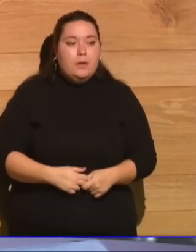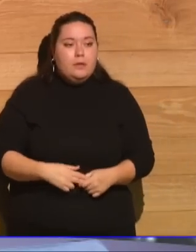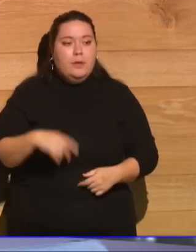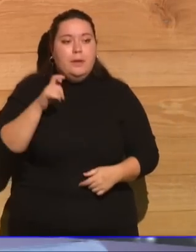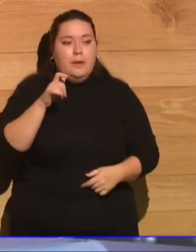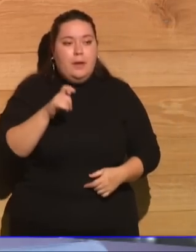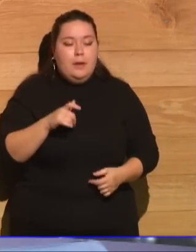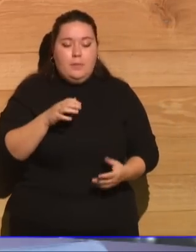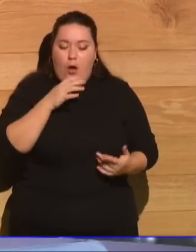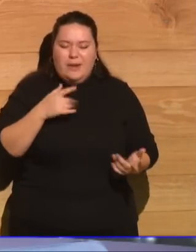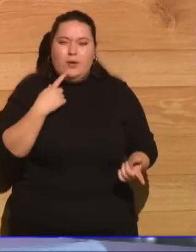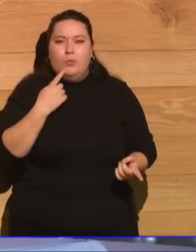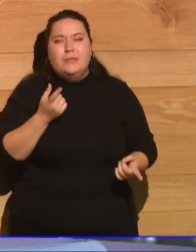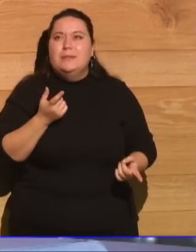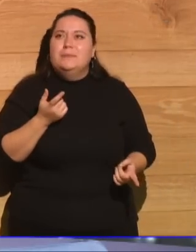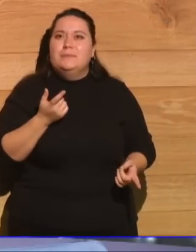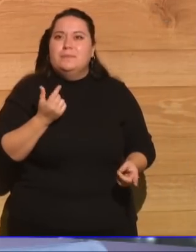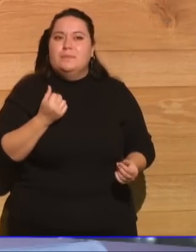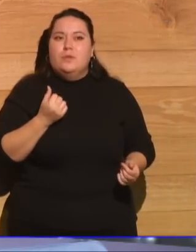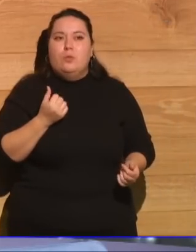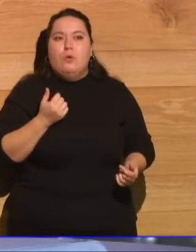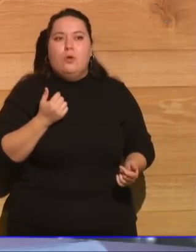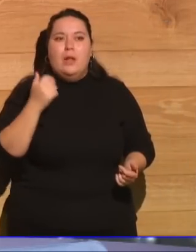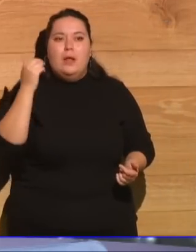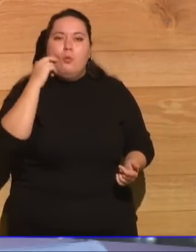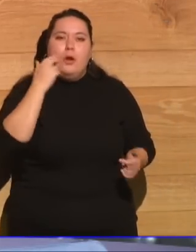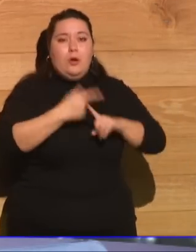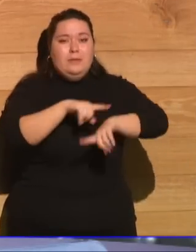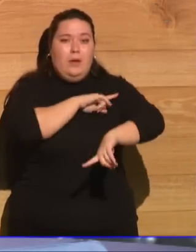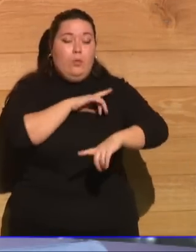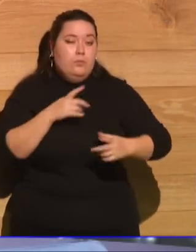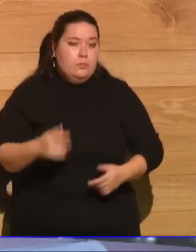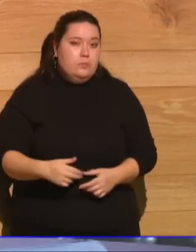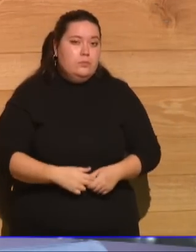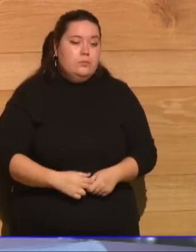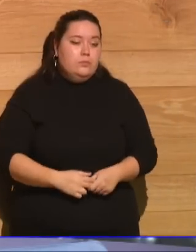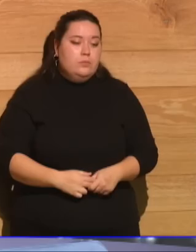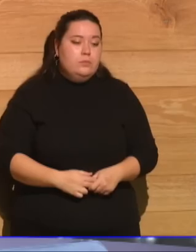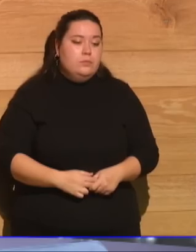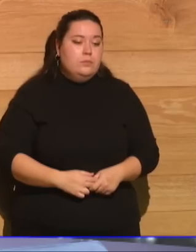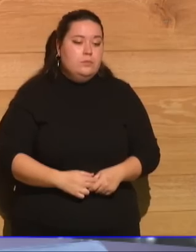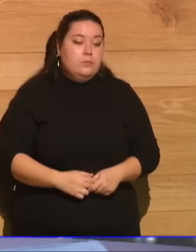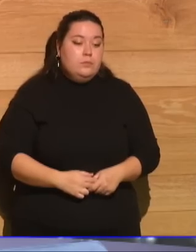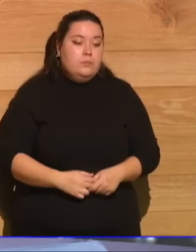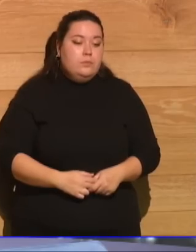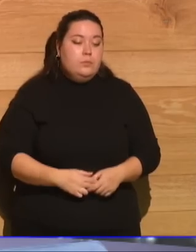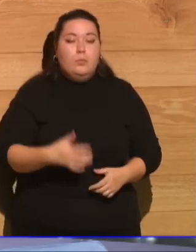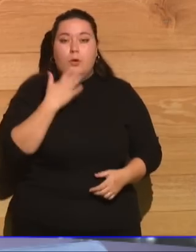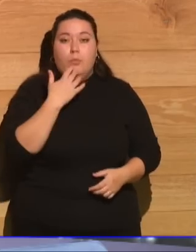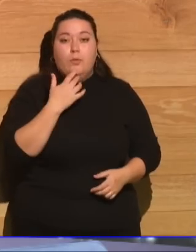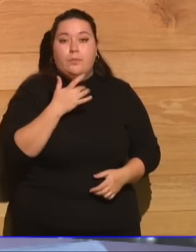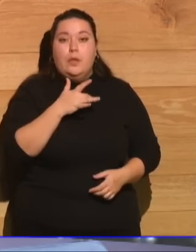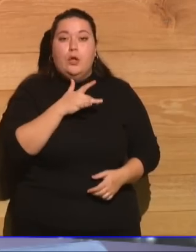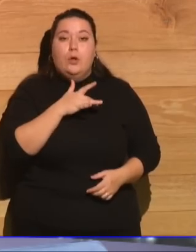forma tan pedante se llama el terror elevado, el horror elevado. De alguna manera con El corazón del ángel, de la que